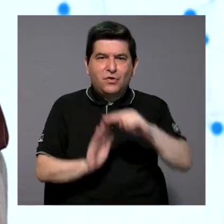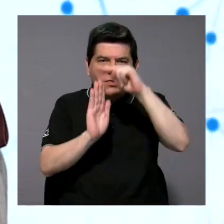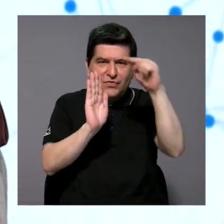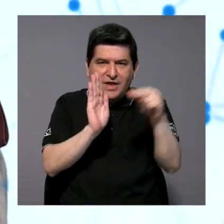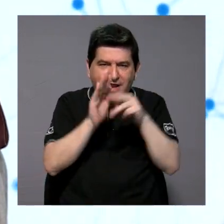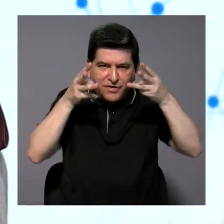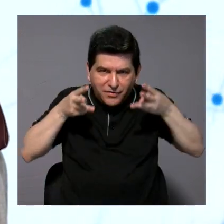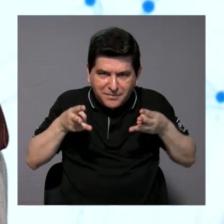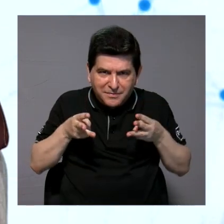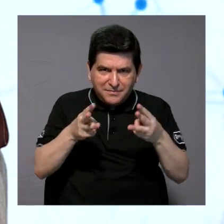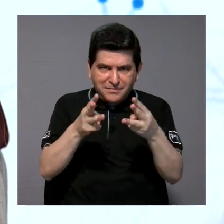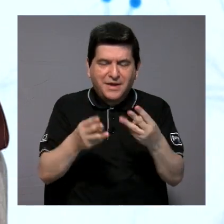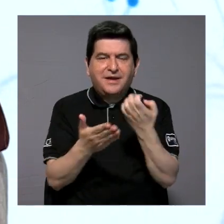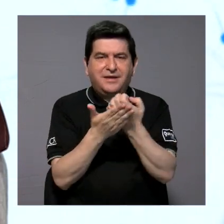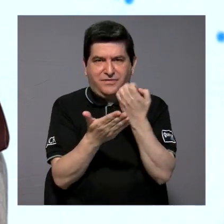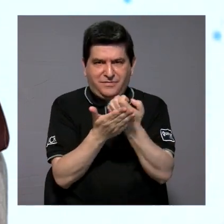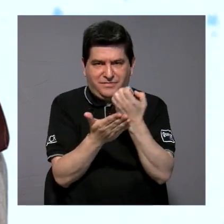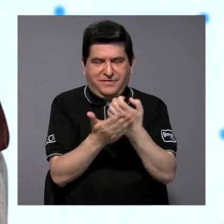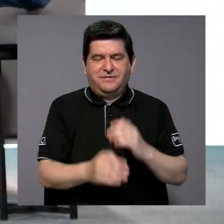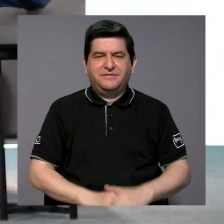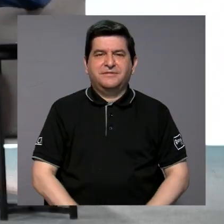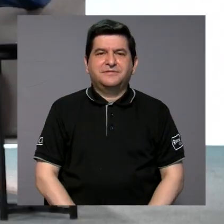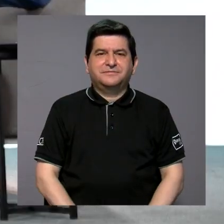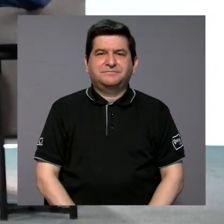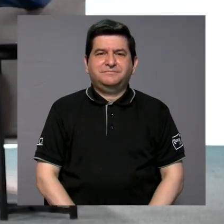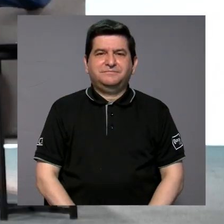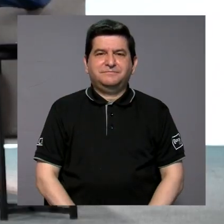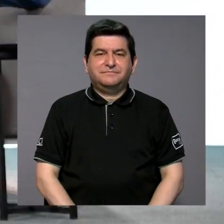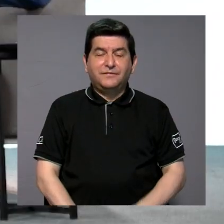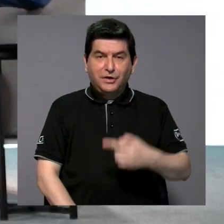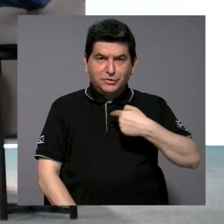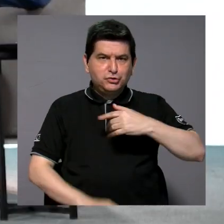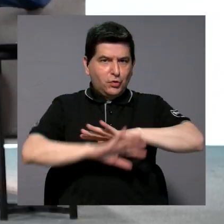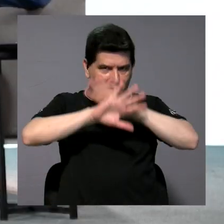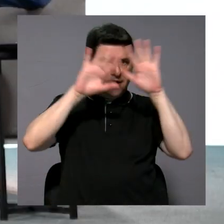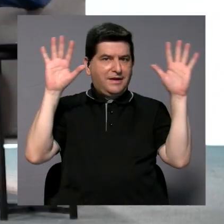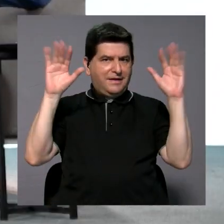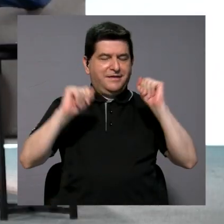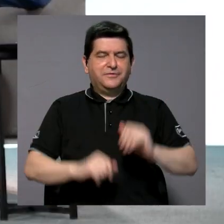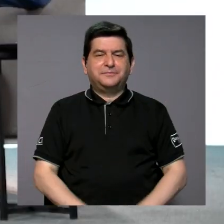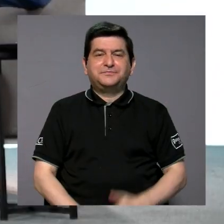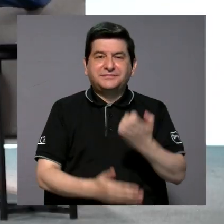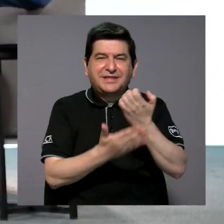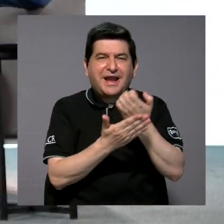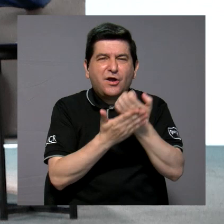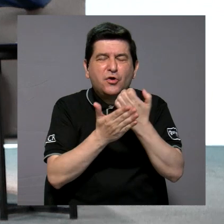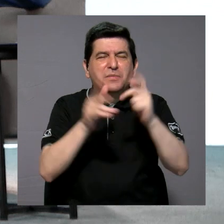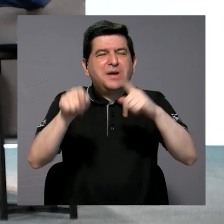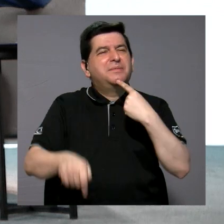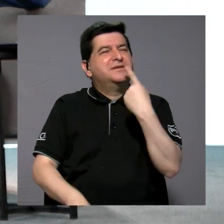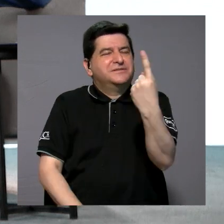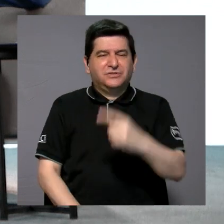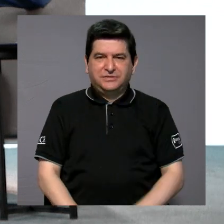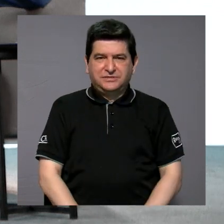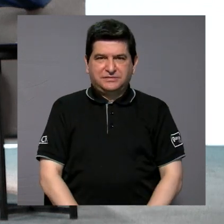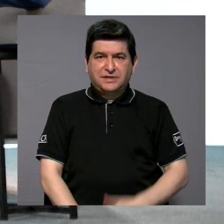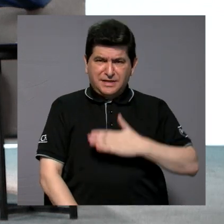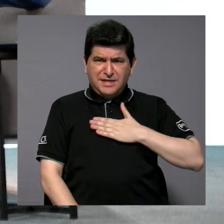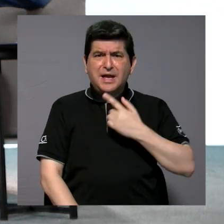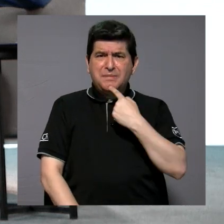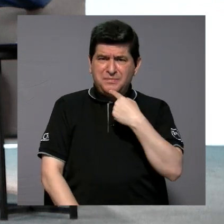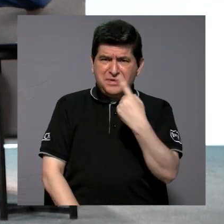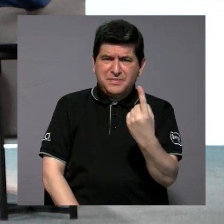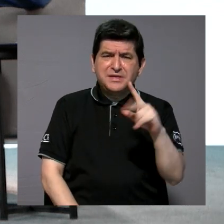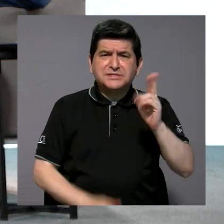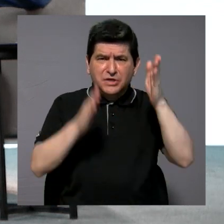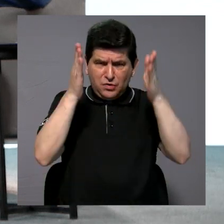marco metodológico de la economía. Entonces, aquí quiero hacer una aclaración, que economía, mucha gente dice, y a mí me